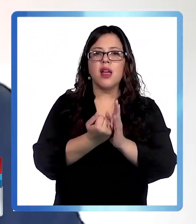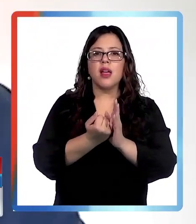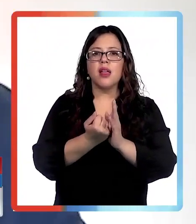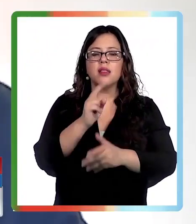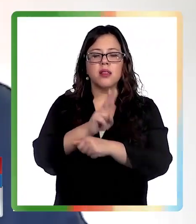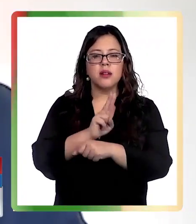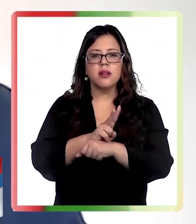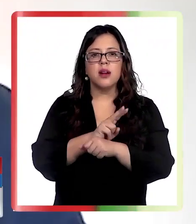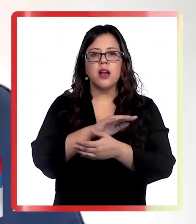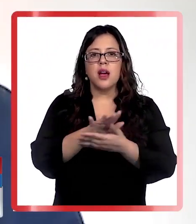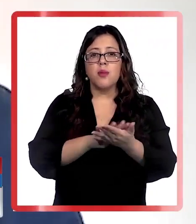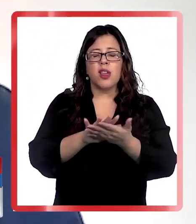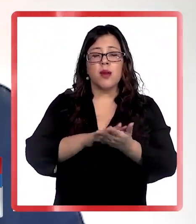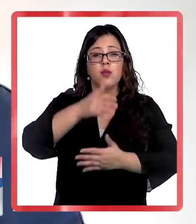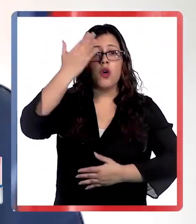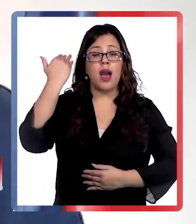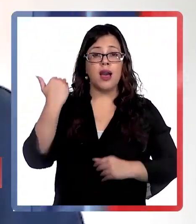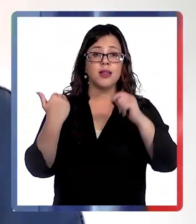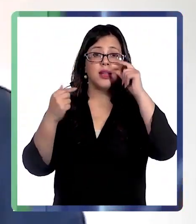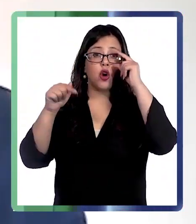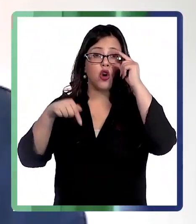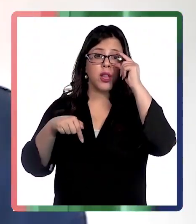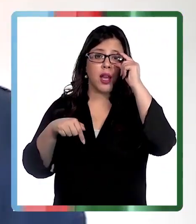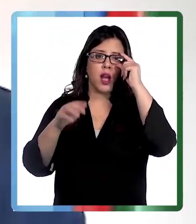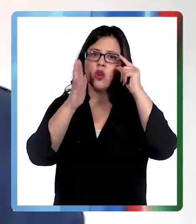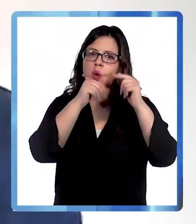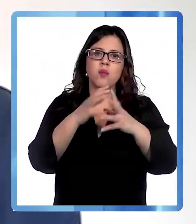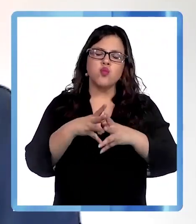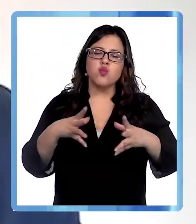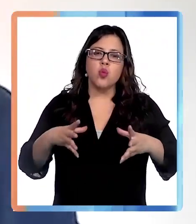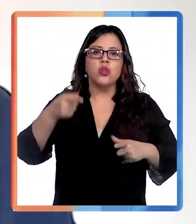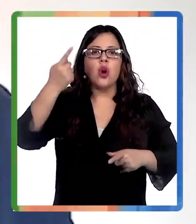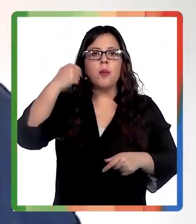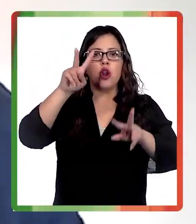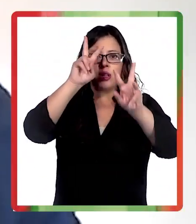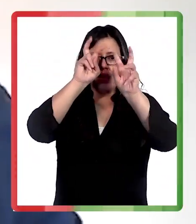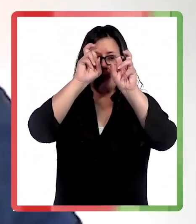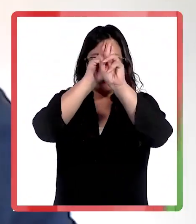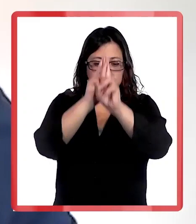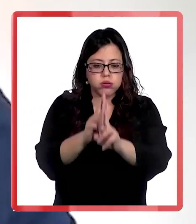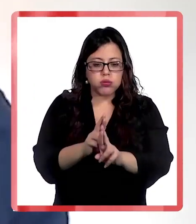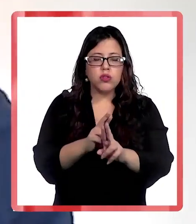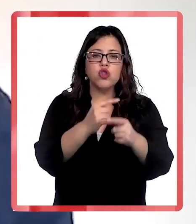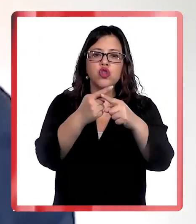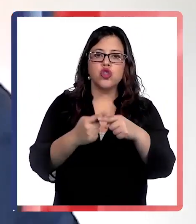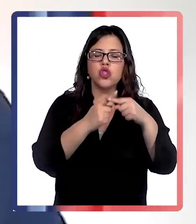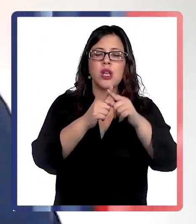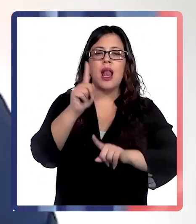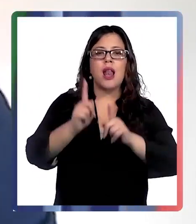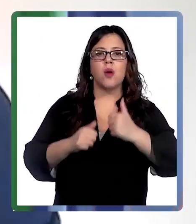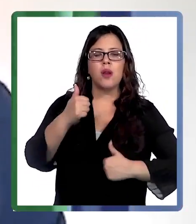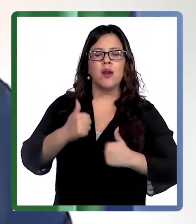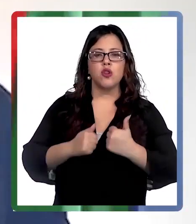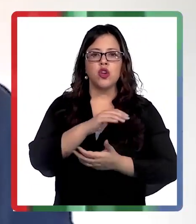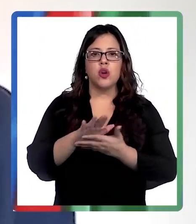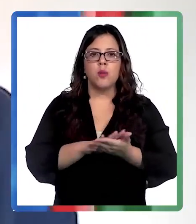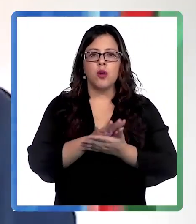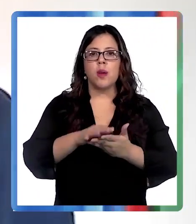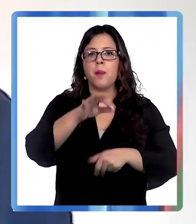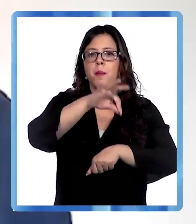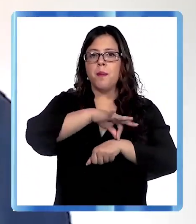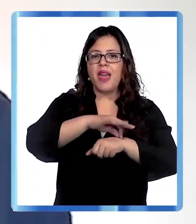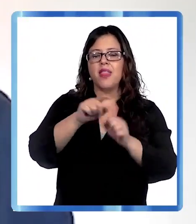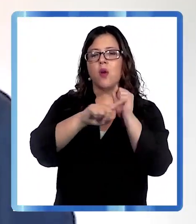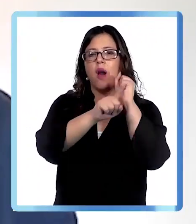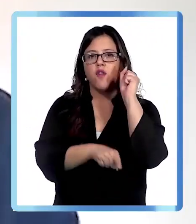es tanto, el reconocimiento social asociado a ciertas profesiones, como por ejemplo médico, abogado, profesor también,